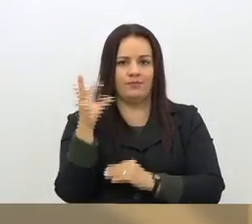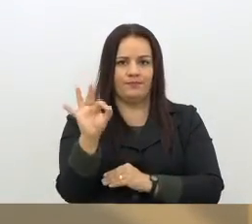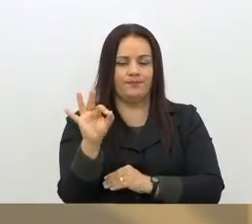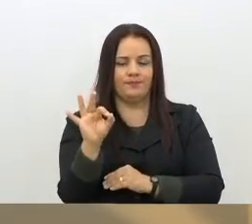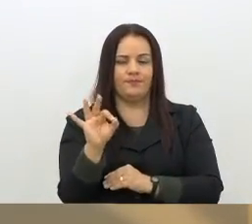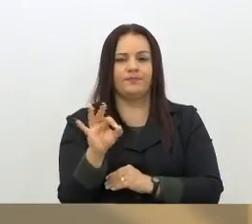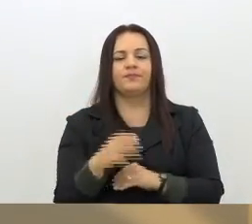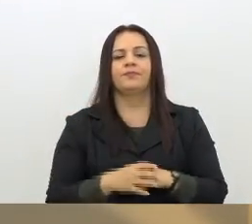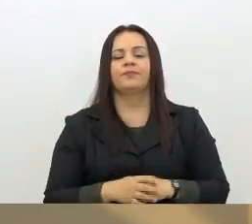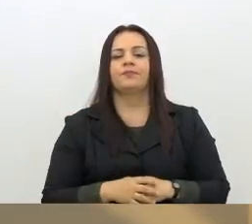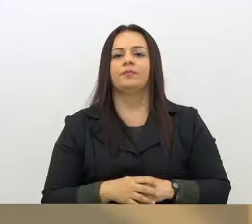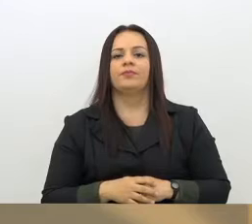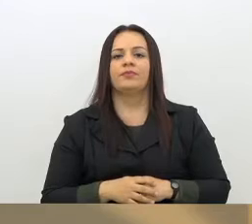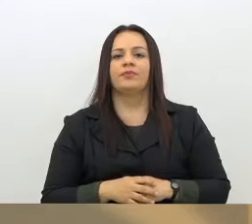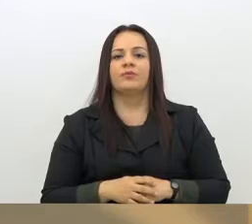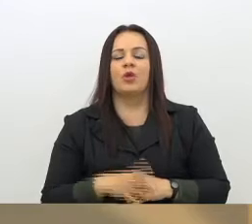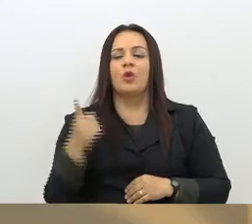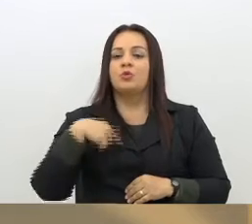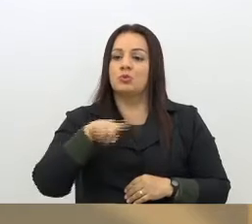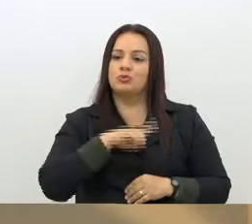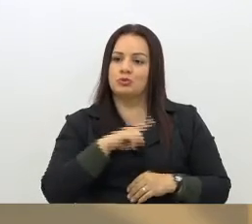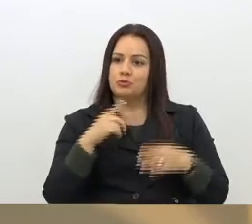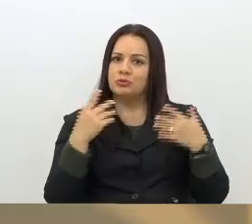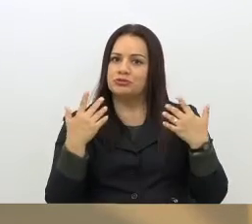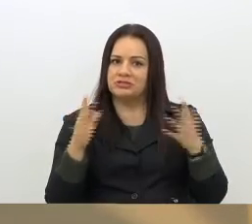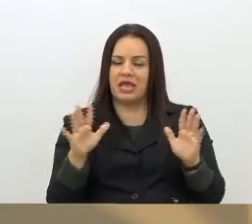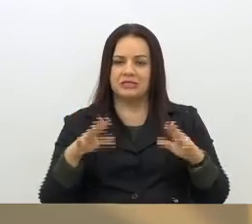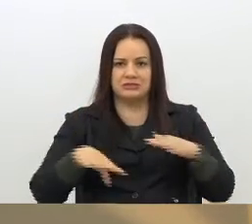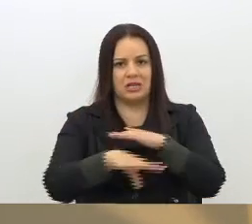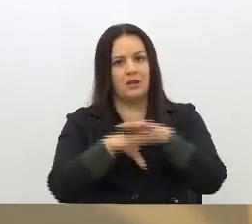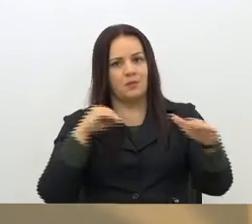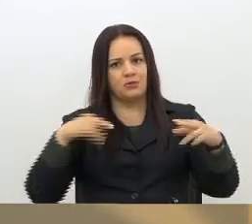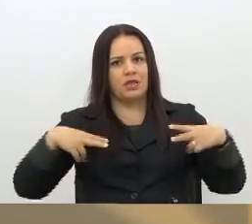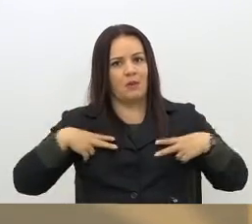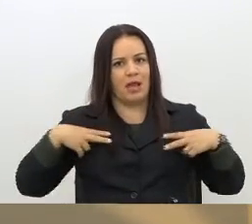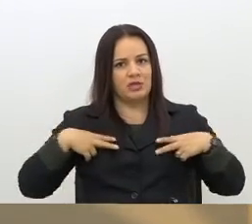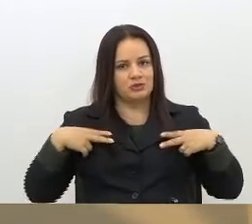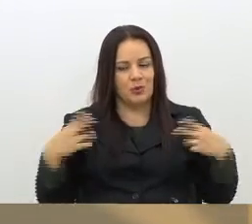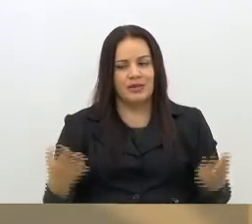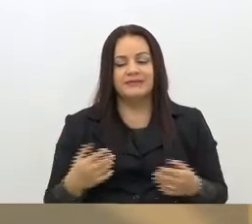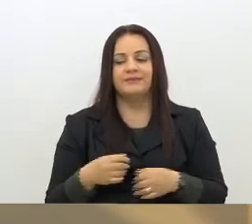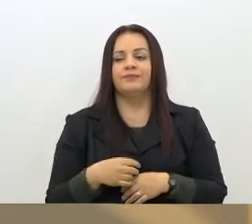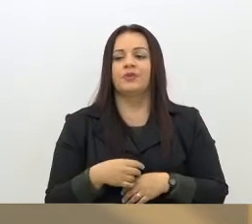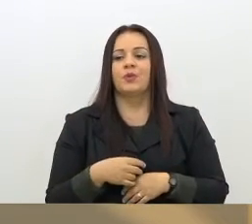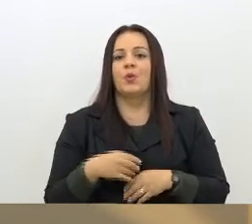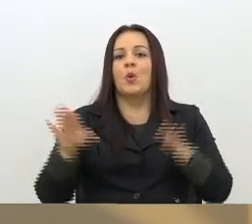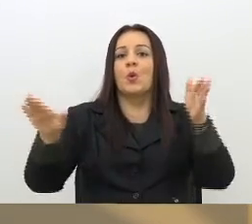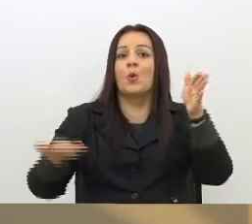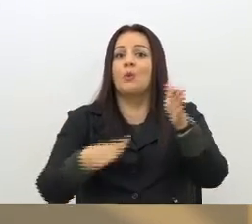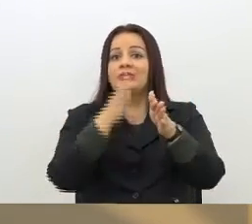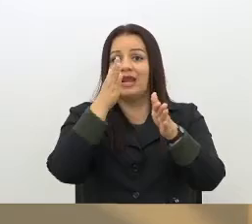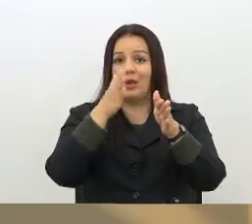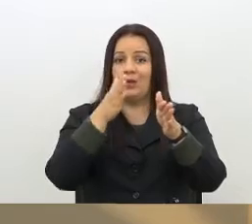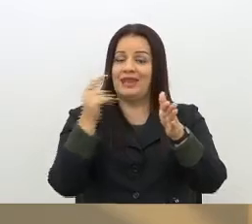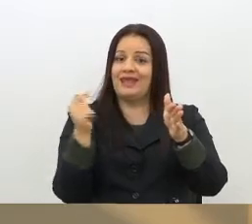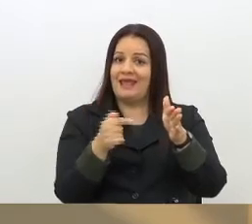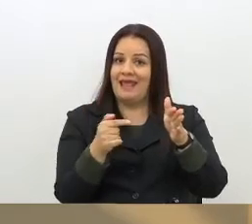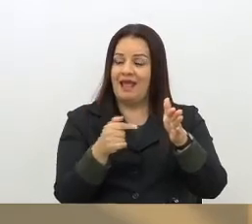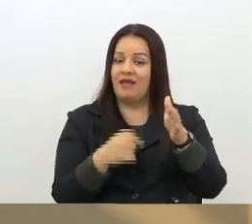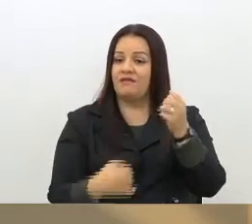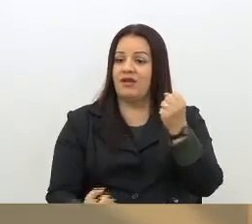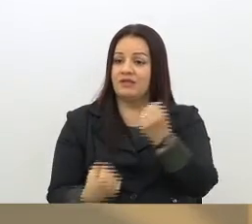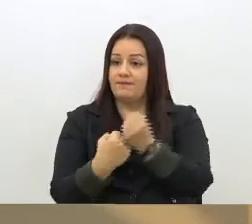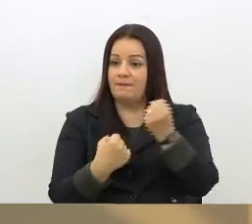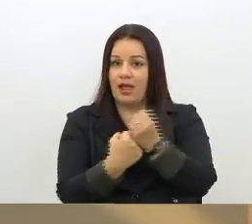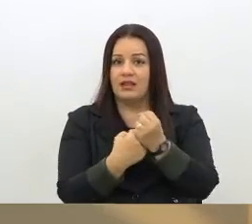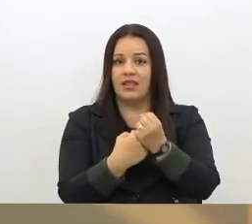Nos vamos nosotros en el receso. La Contraloría General de la República respalda la posición